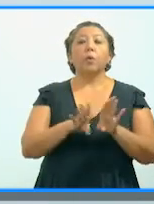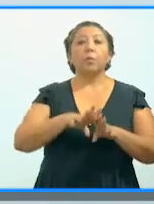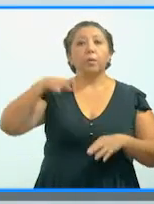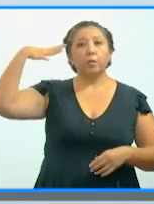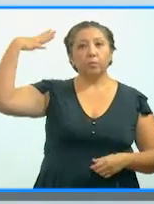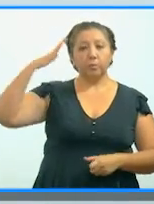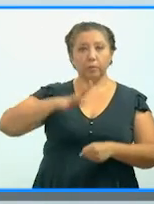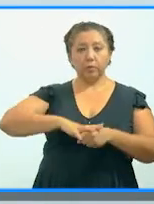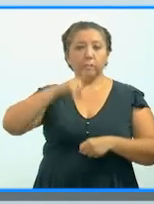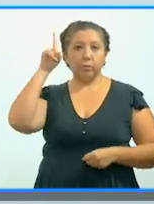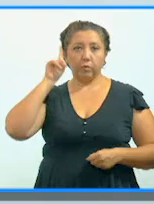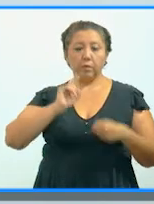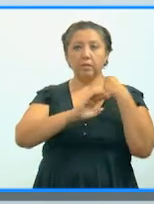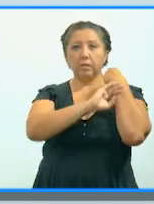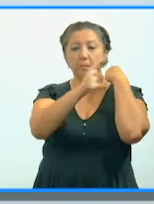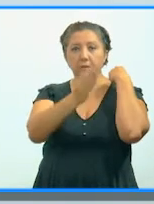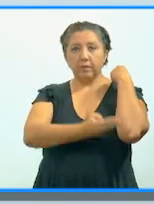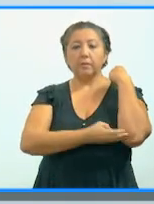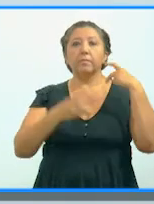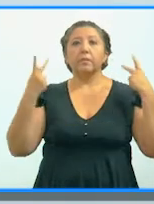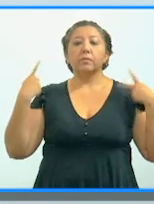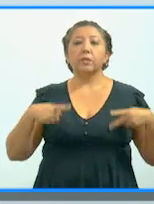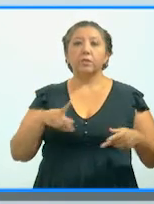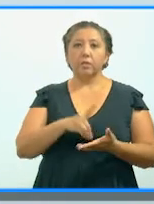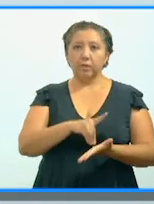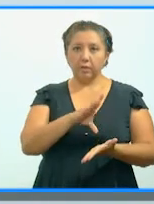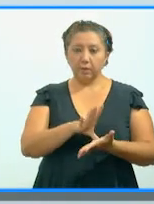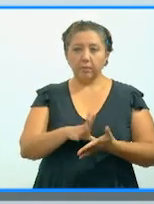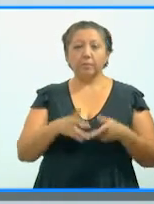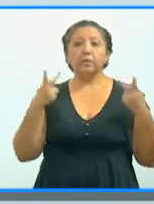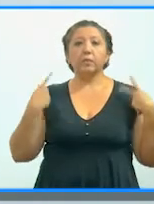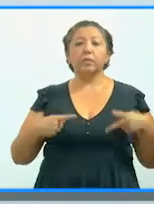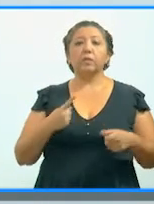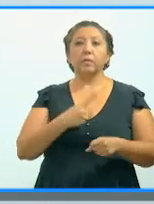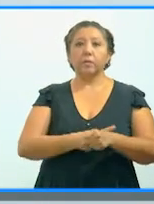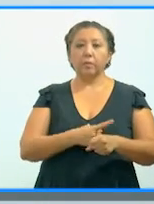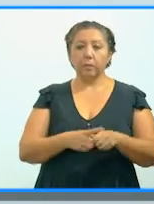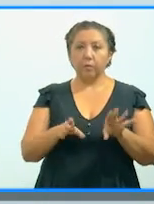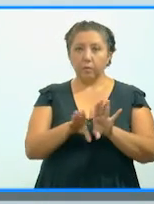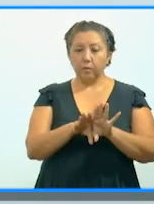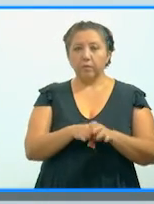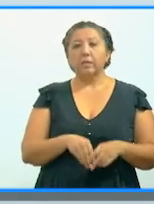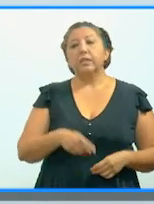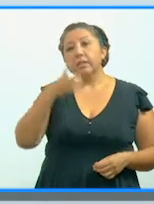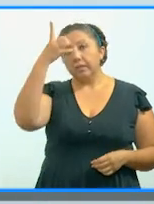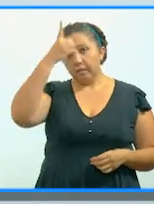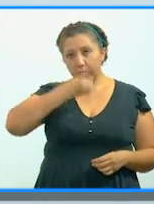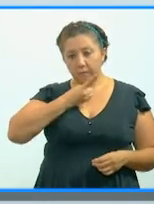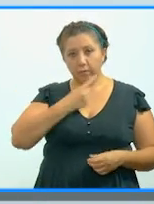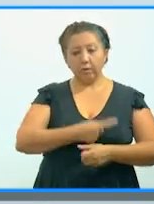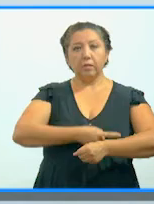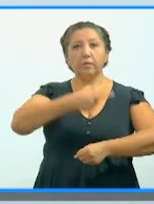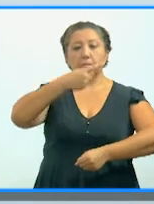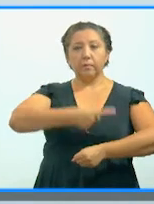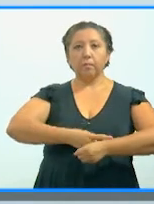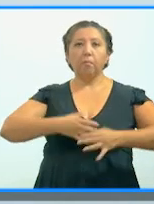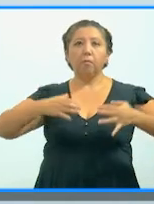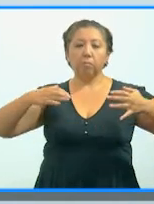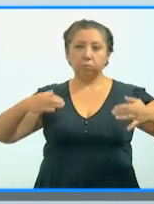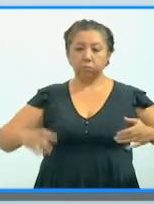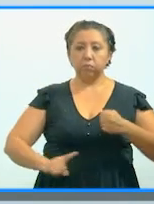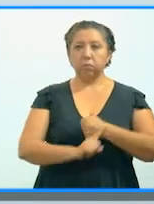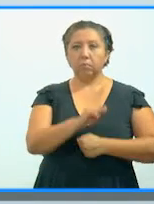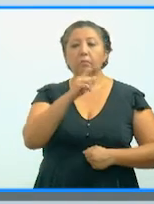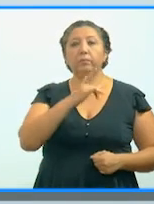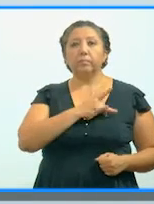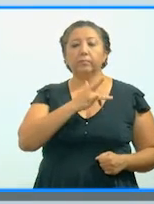adultos mayores, mujeres embarazadas, personas con discapacidad, personas con padecimientos como diabetes, hipertensión, sobrepeso,